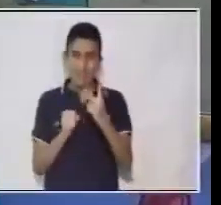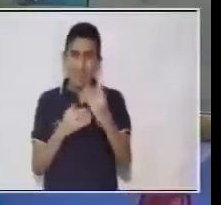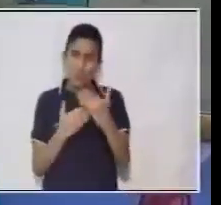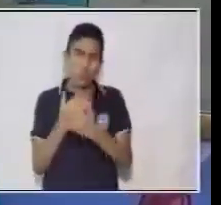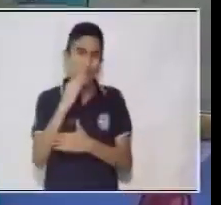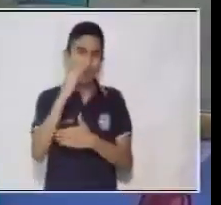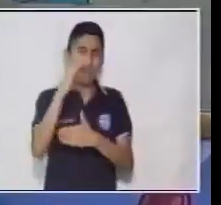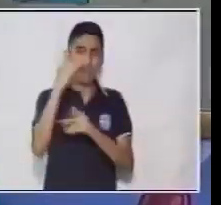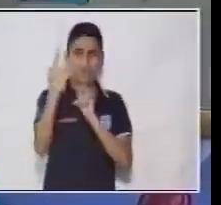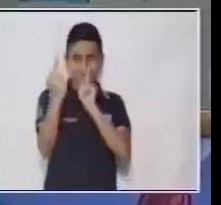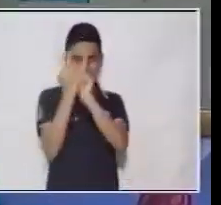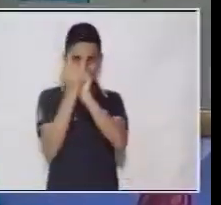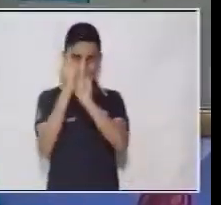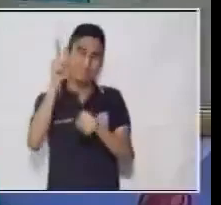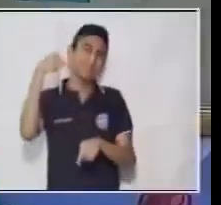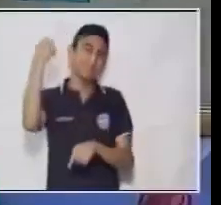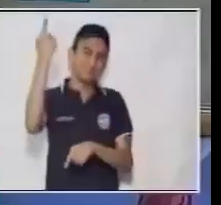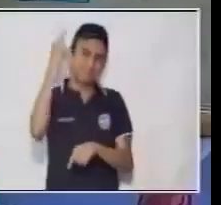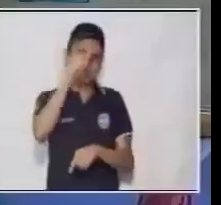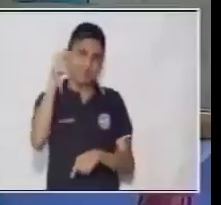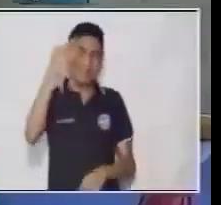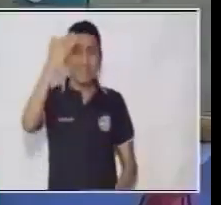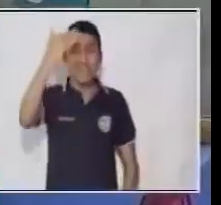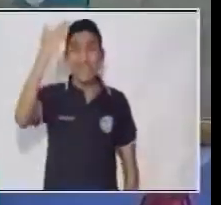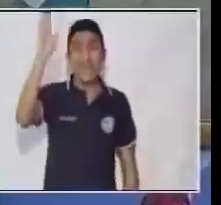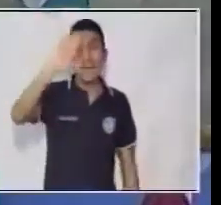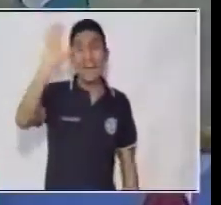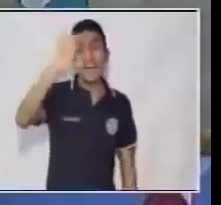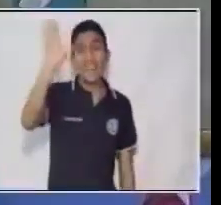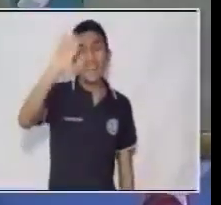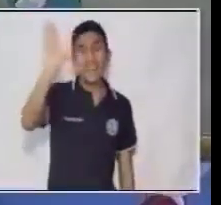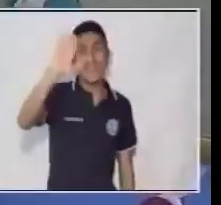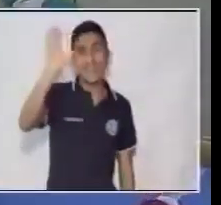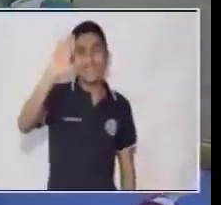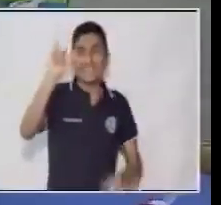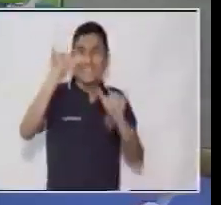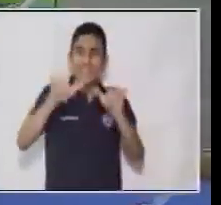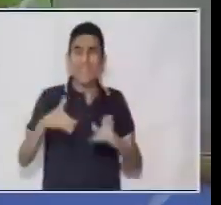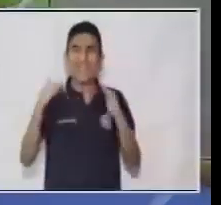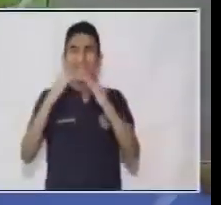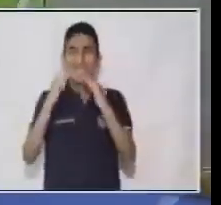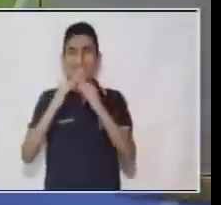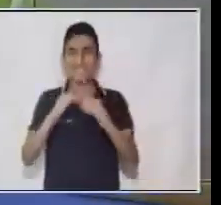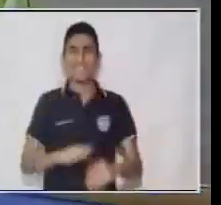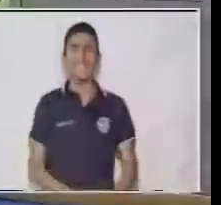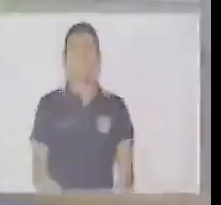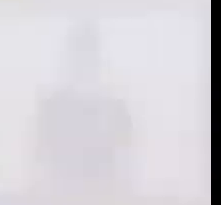próximo encuentro. Hasta la próxima. Quédate en casa.